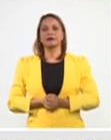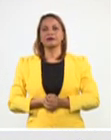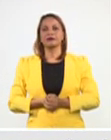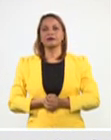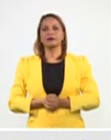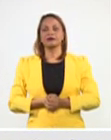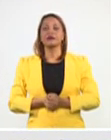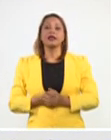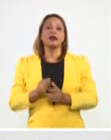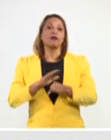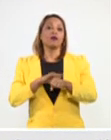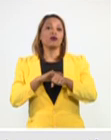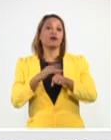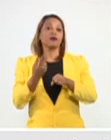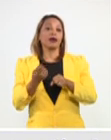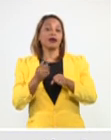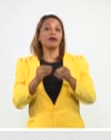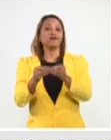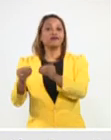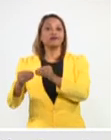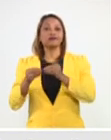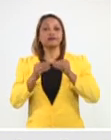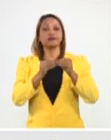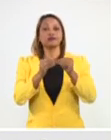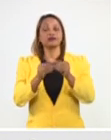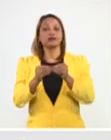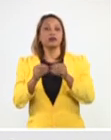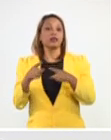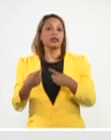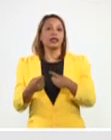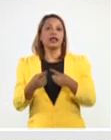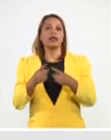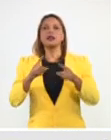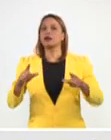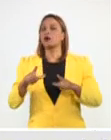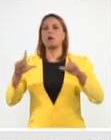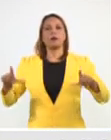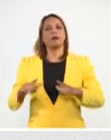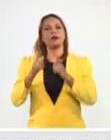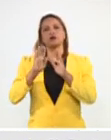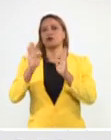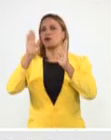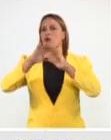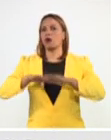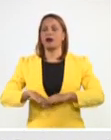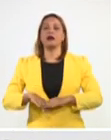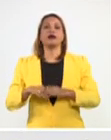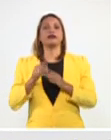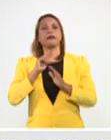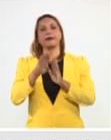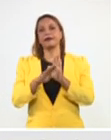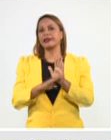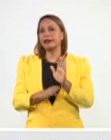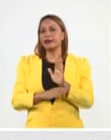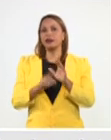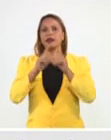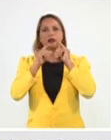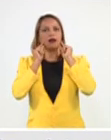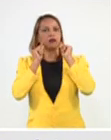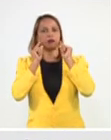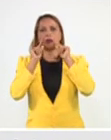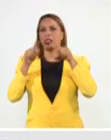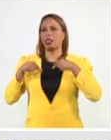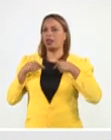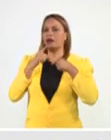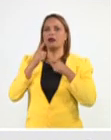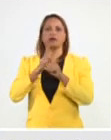como consecuencia, reitero, del incumplimiento de muchos de los aspectos que se conocen, pues hemos